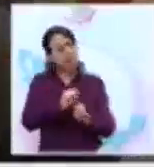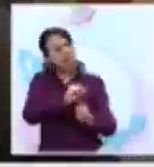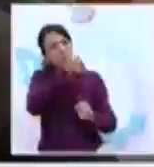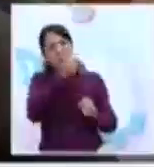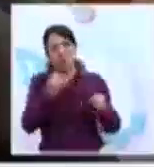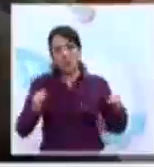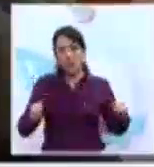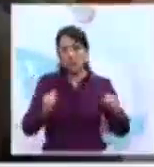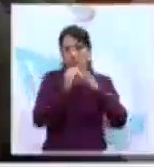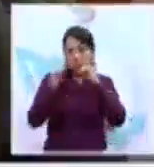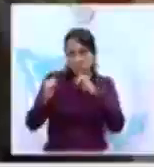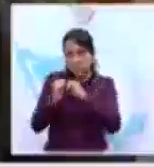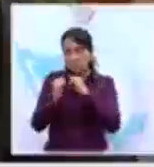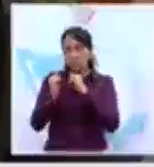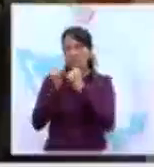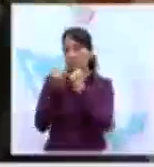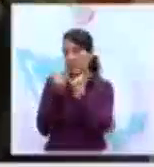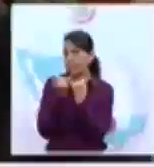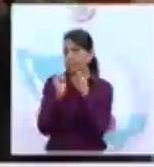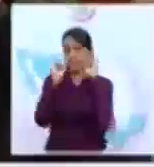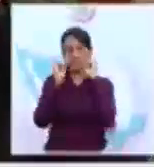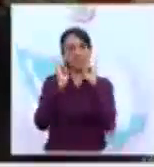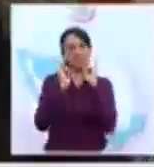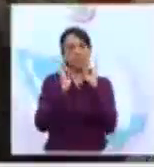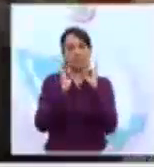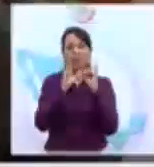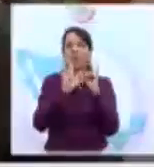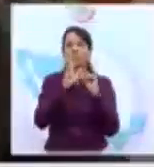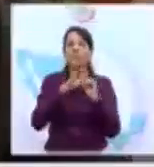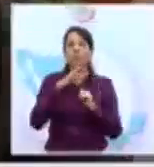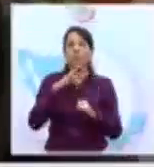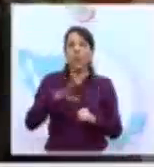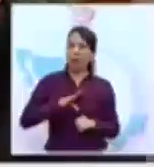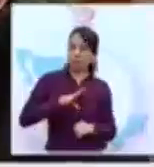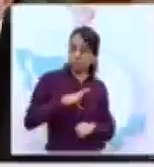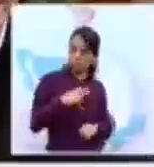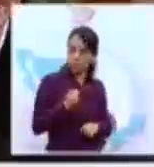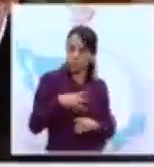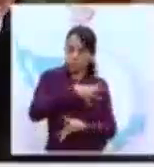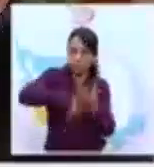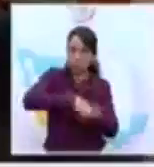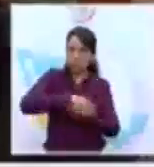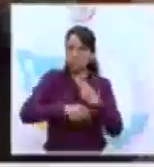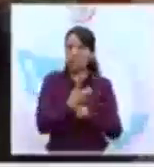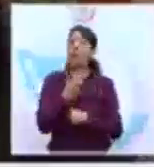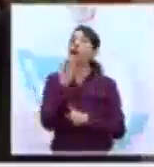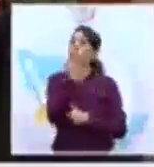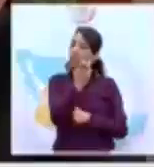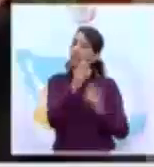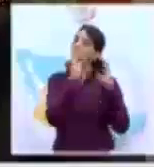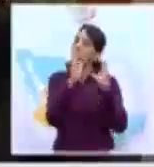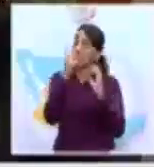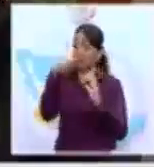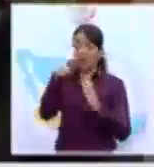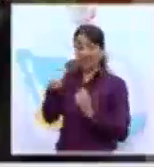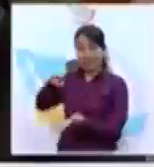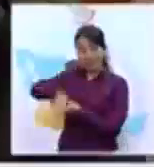Cuidemos que en Coneval hoy no ocurra esto, que sí siga siendo un rigor de perfil técnico